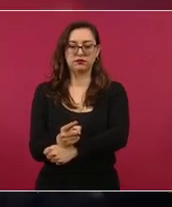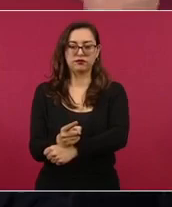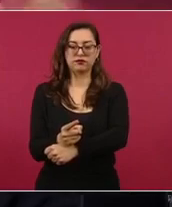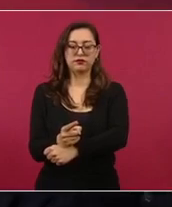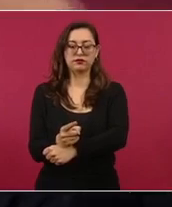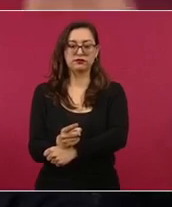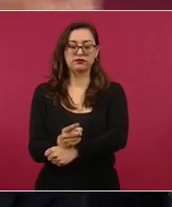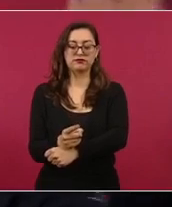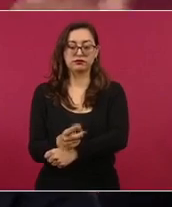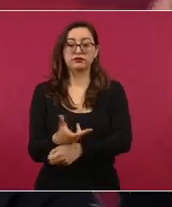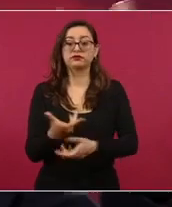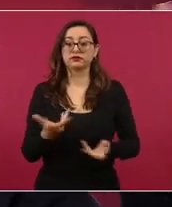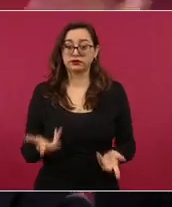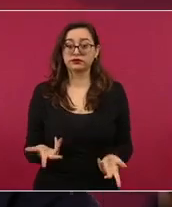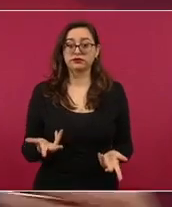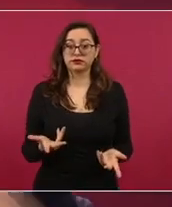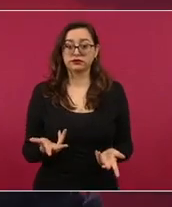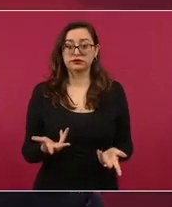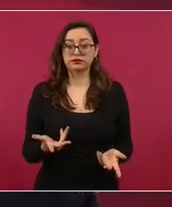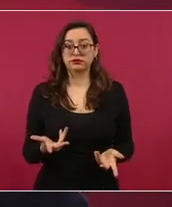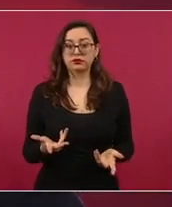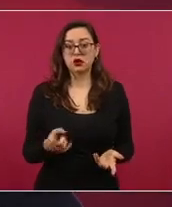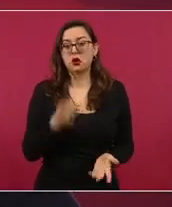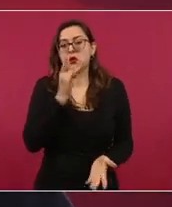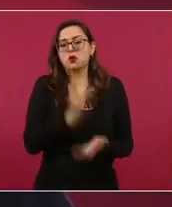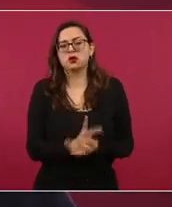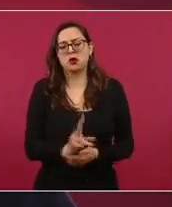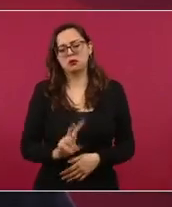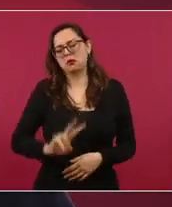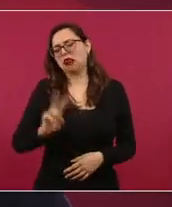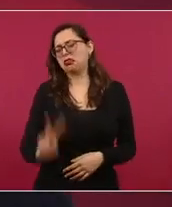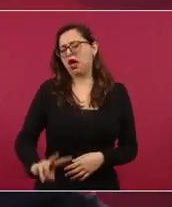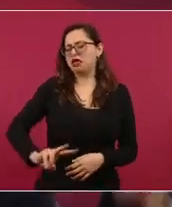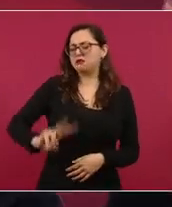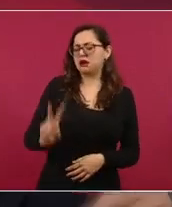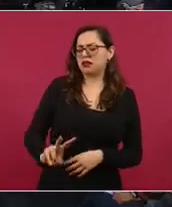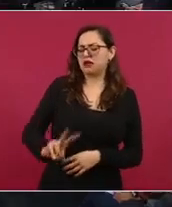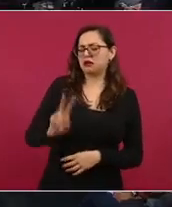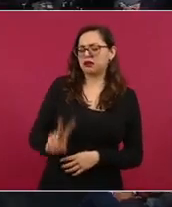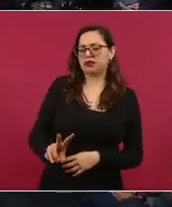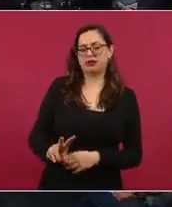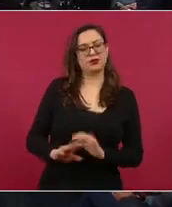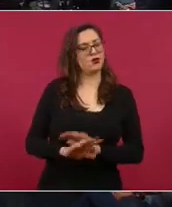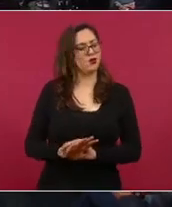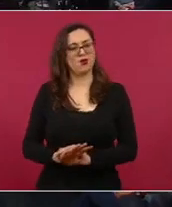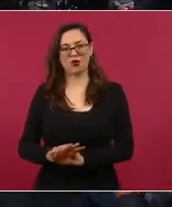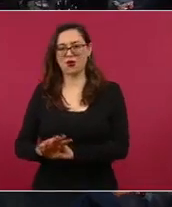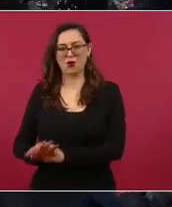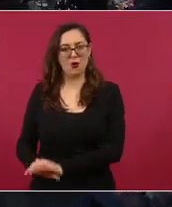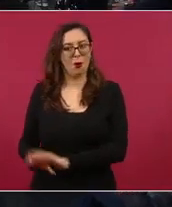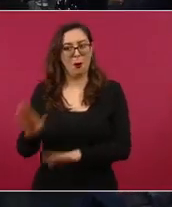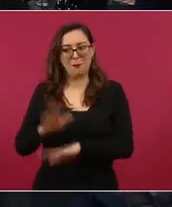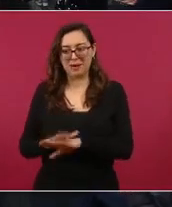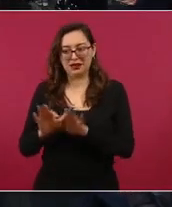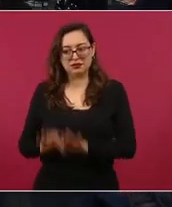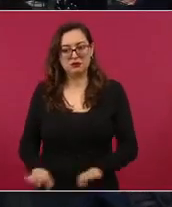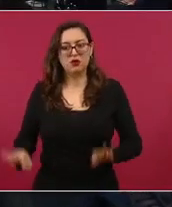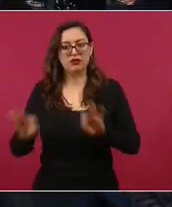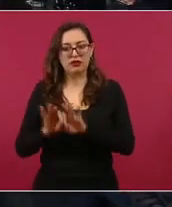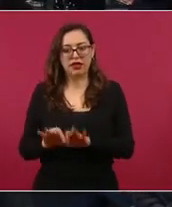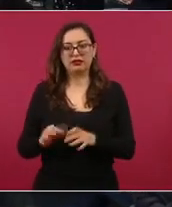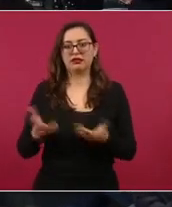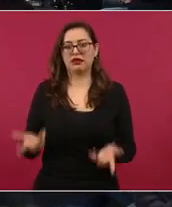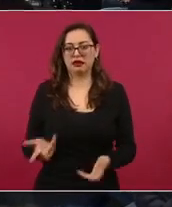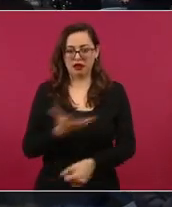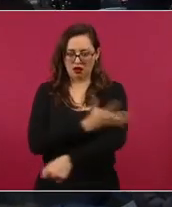que es más que la honradez, porque la honradez es no